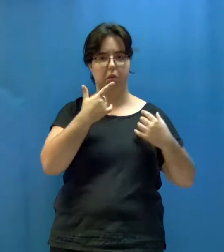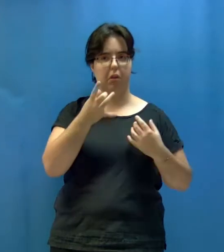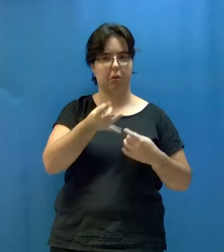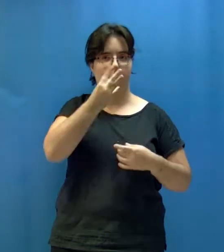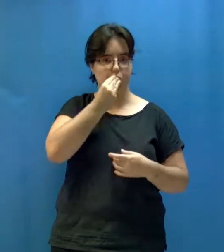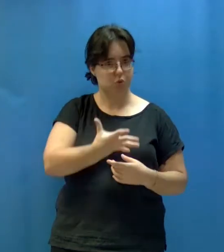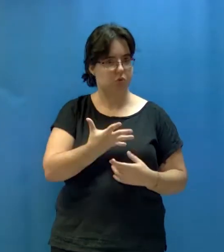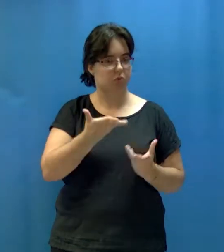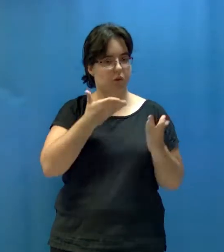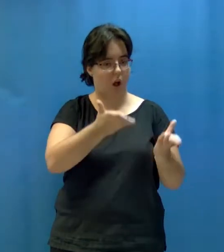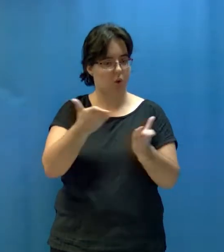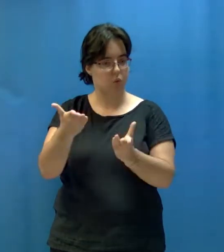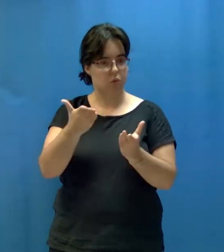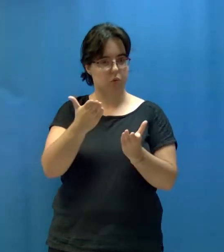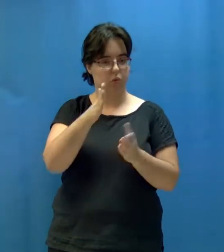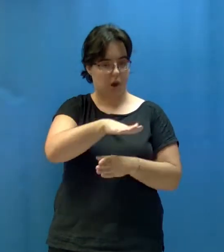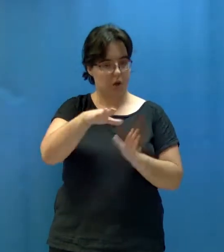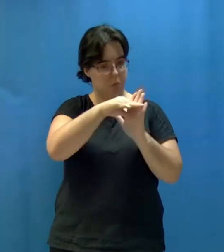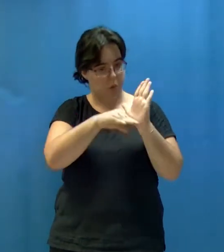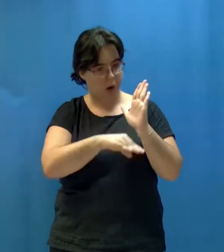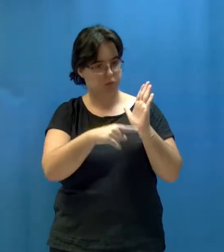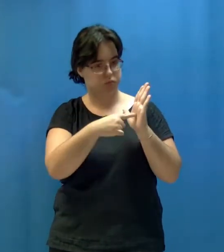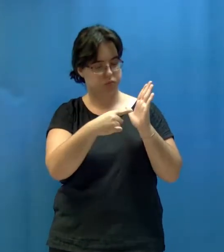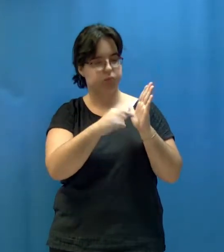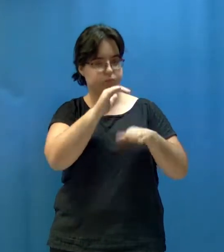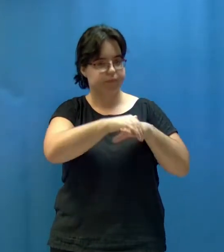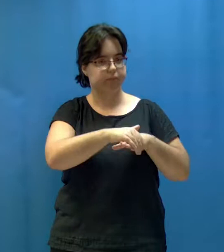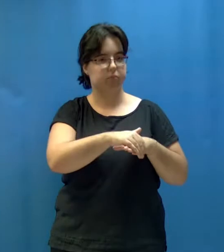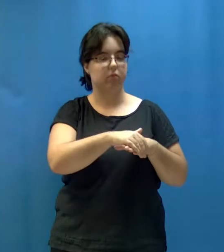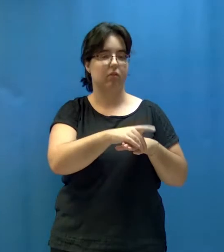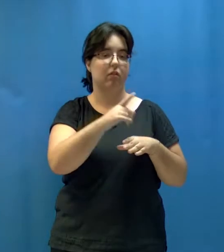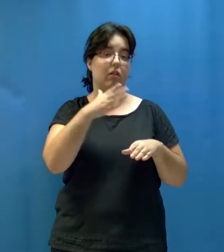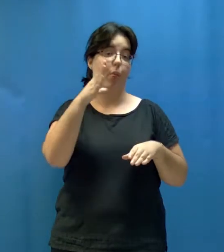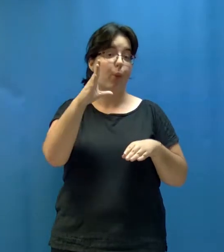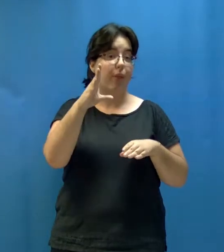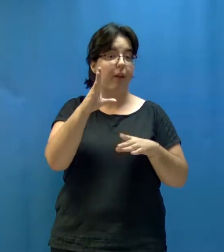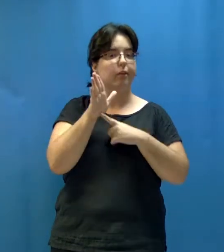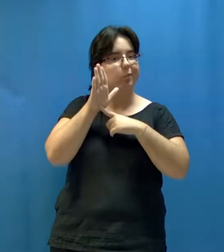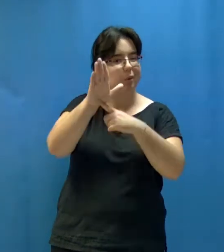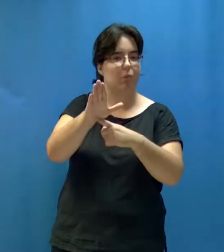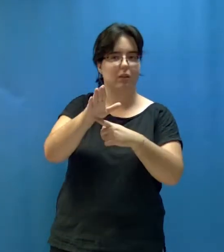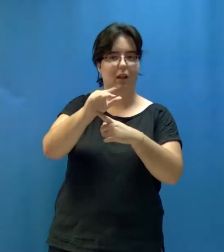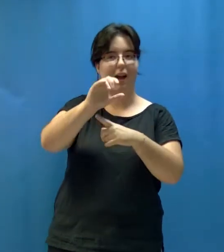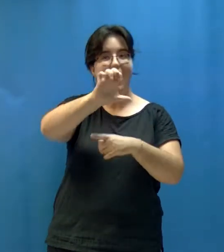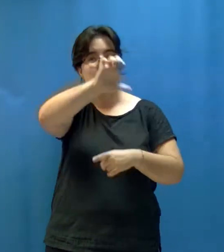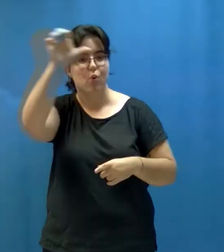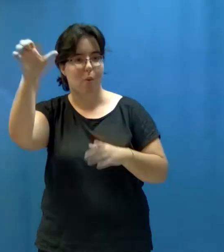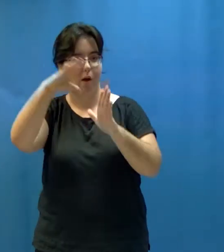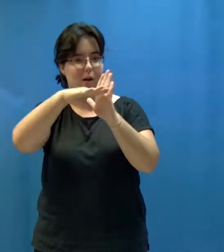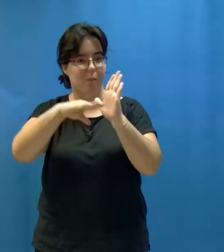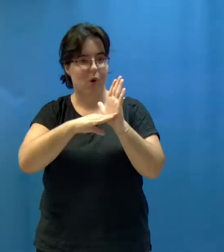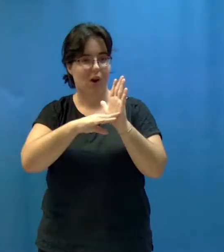sería un programa arreglado. Porque Ciudadanos proponía que el Ayuntamiento se uniese al programa europeo Kids